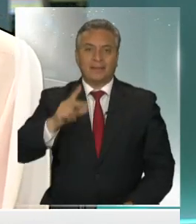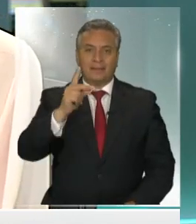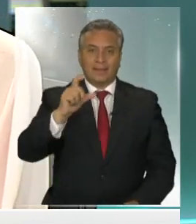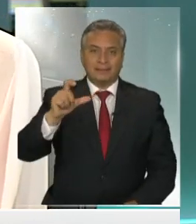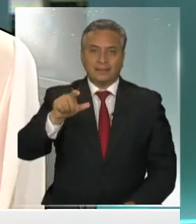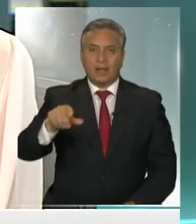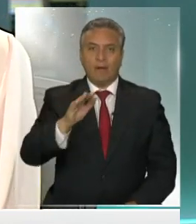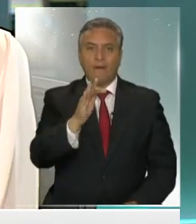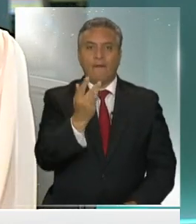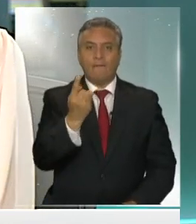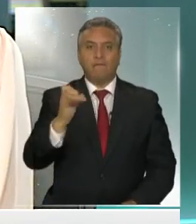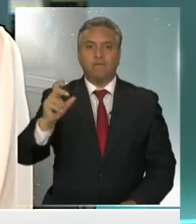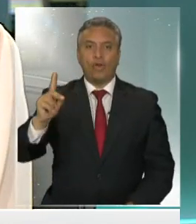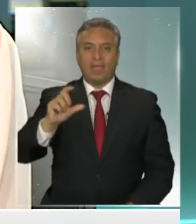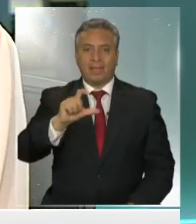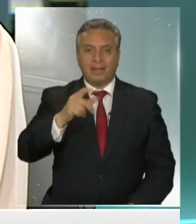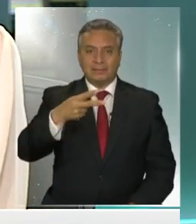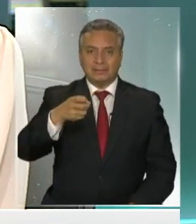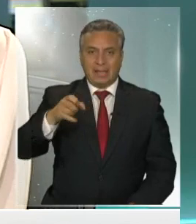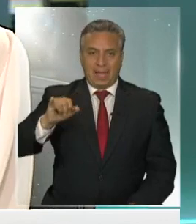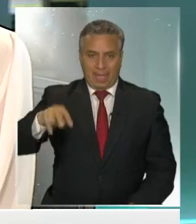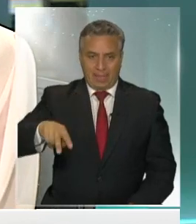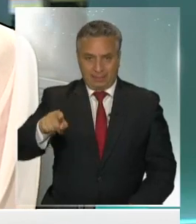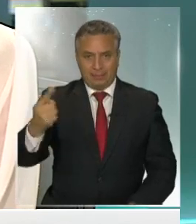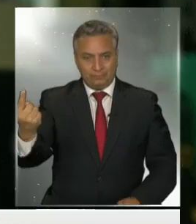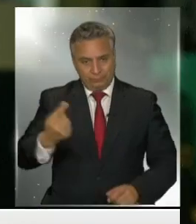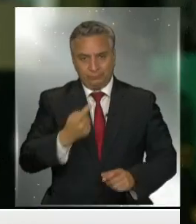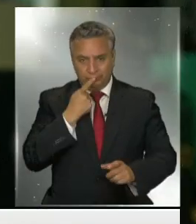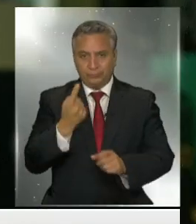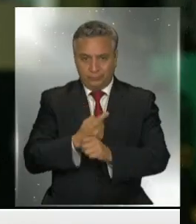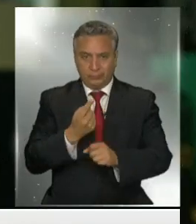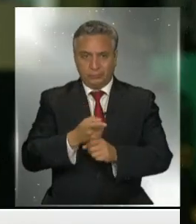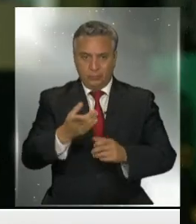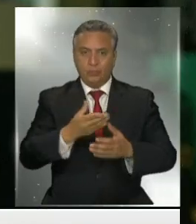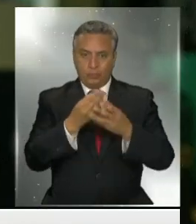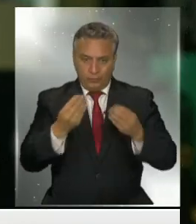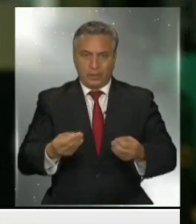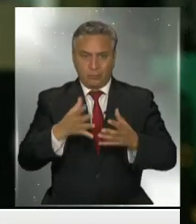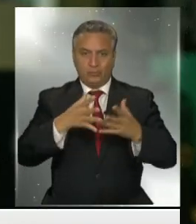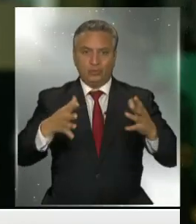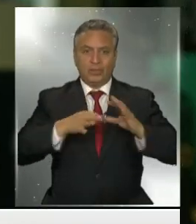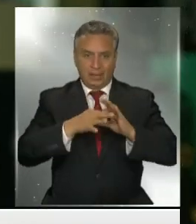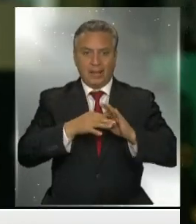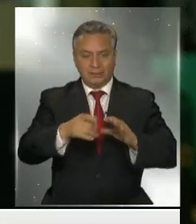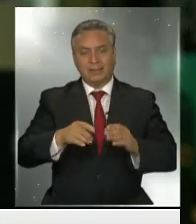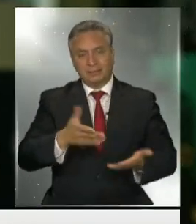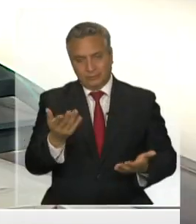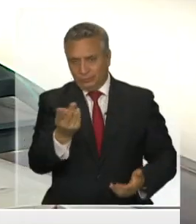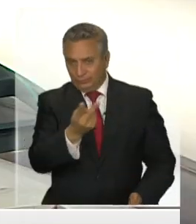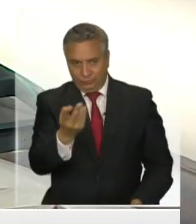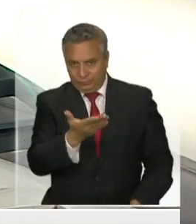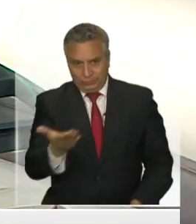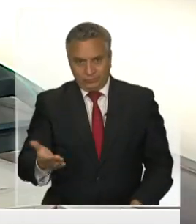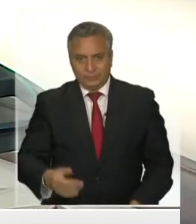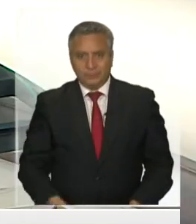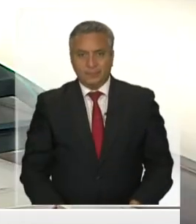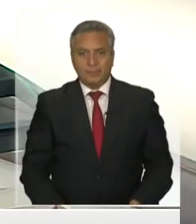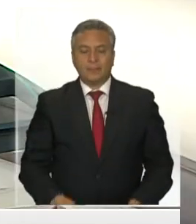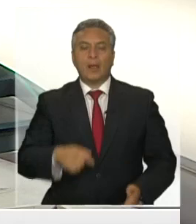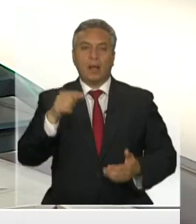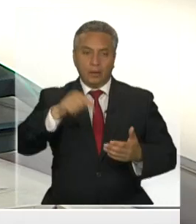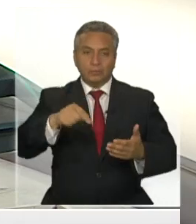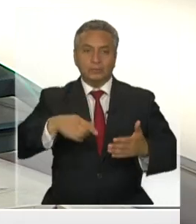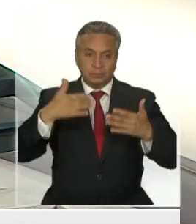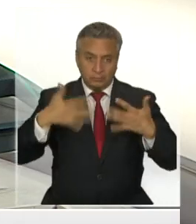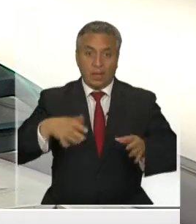fuad chahín quien gentilmente ha llegado a conversar con él a noticias prime colegas muy bien muchas gracias jóvenes lo dijo le damos las buenas noches ya lo